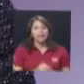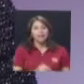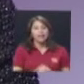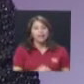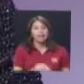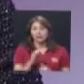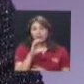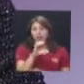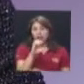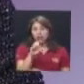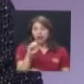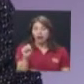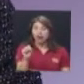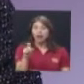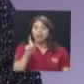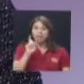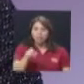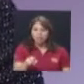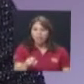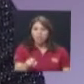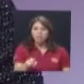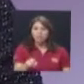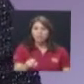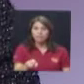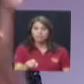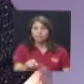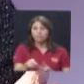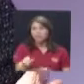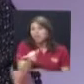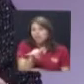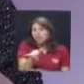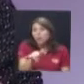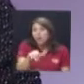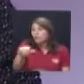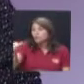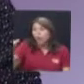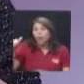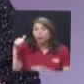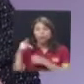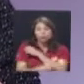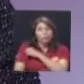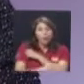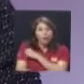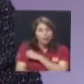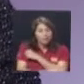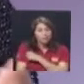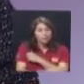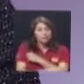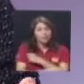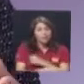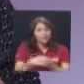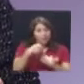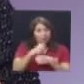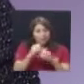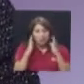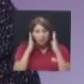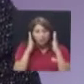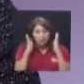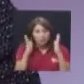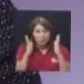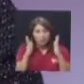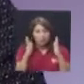la caja tiene que definir igual que hacen los otros países que ofrecen este tratamiento a nivel público